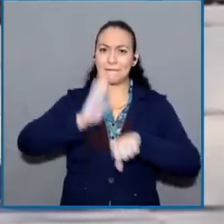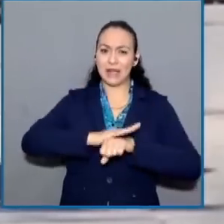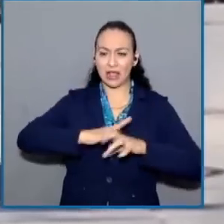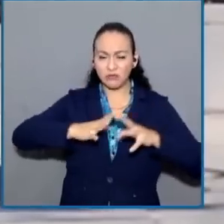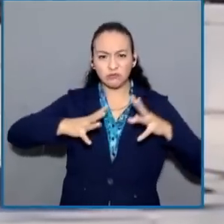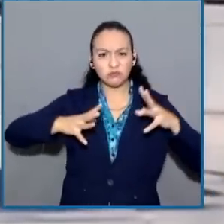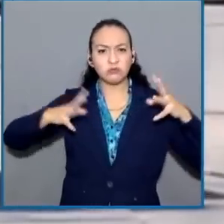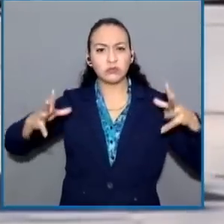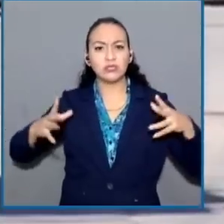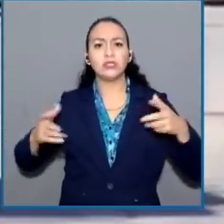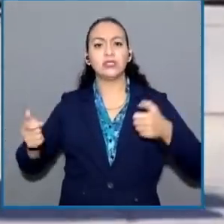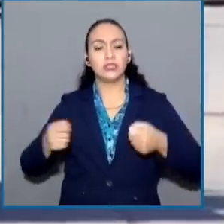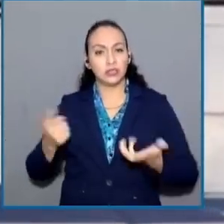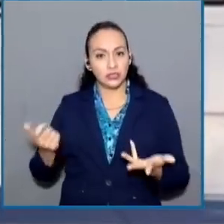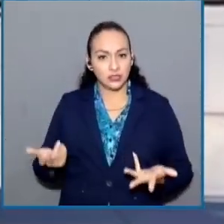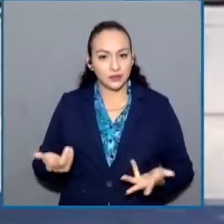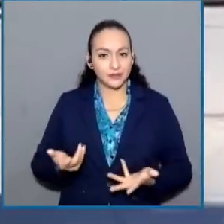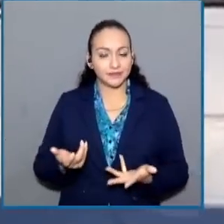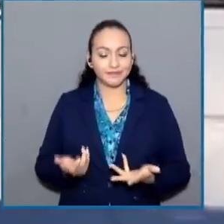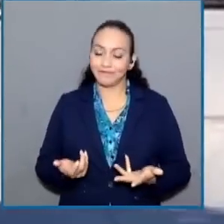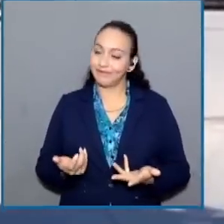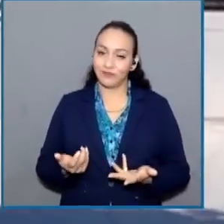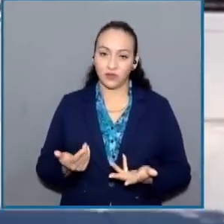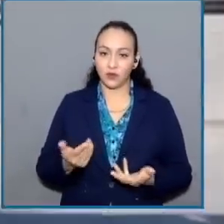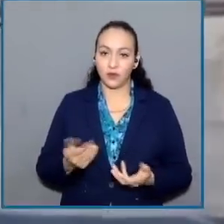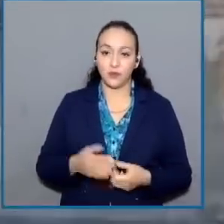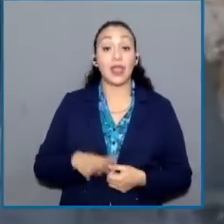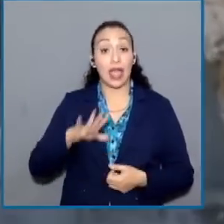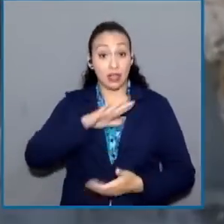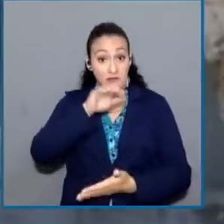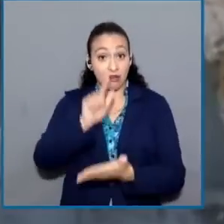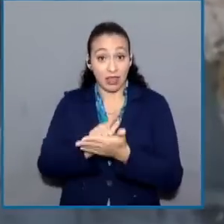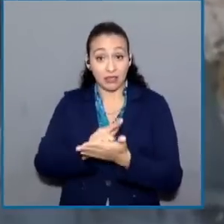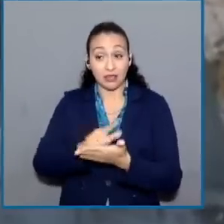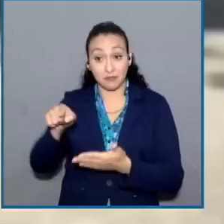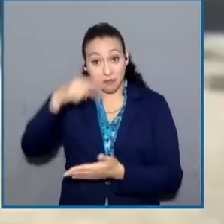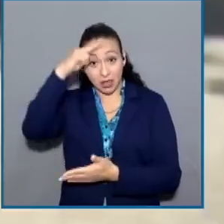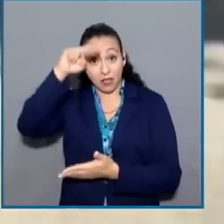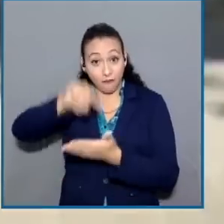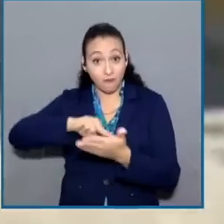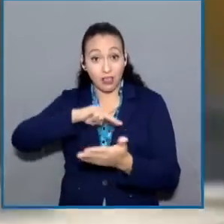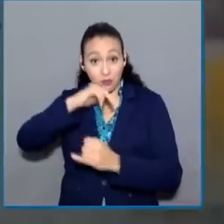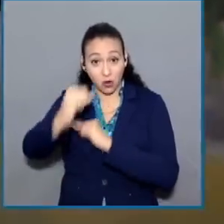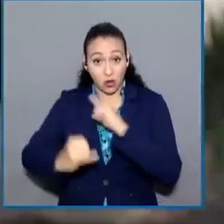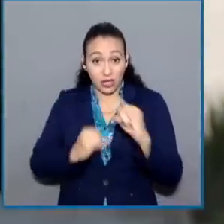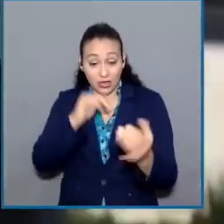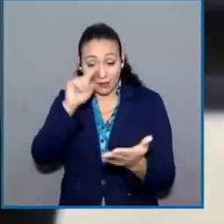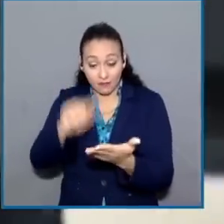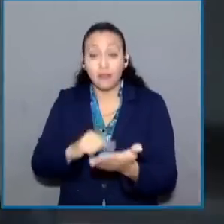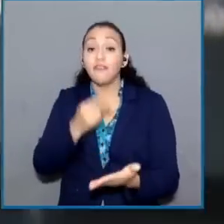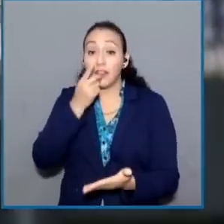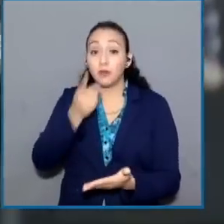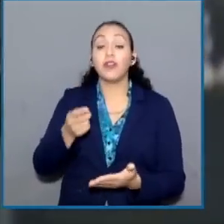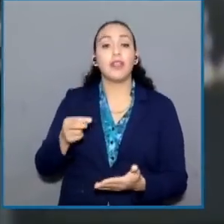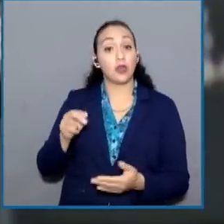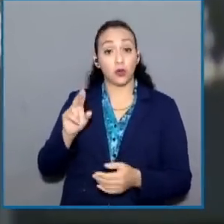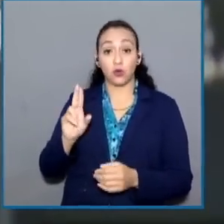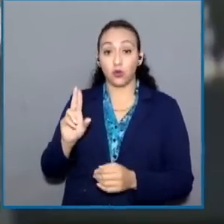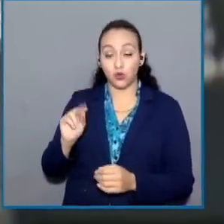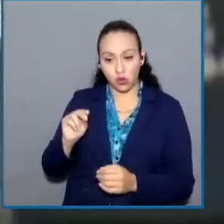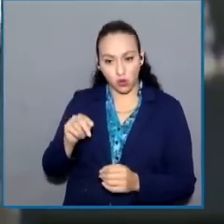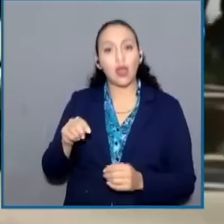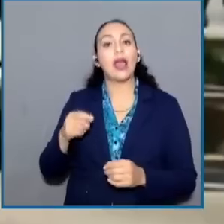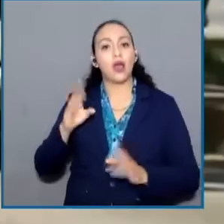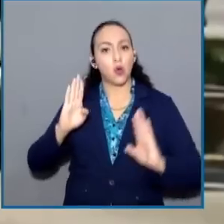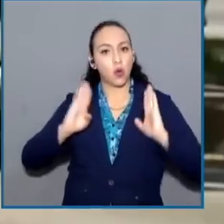país. De acuerdo con tratados internacionales, la participación de las Fuerzas Armadas debe estar debidamente justificada y cumplir